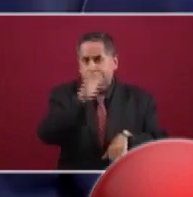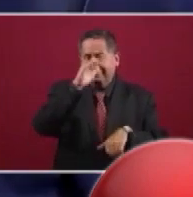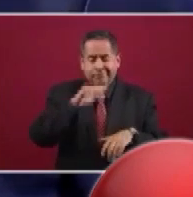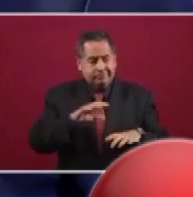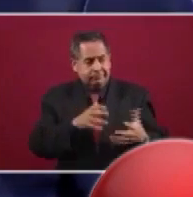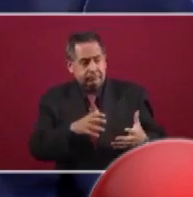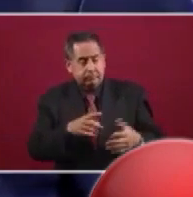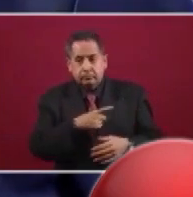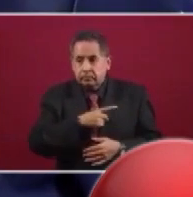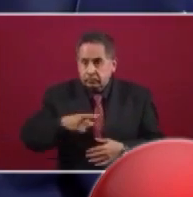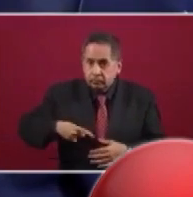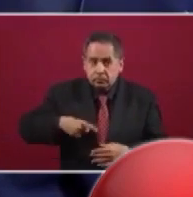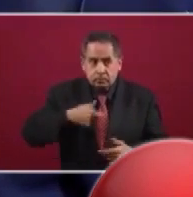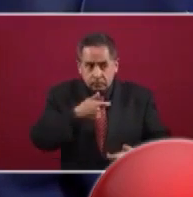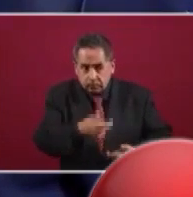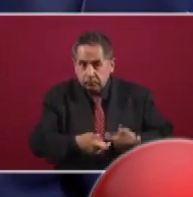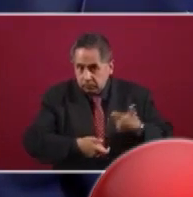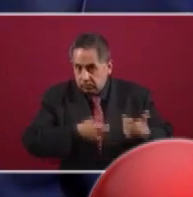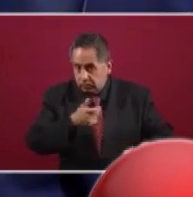de deuda,